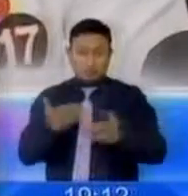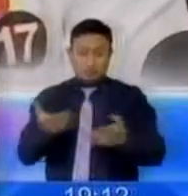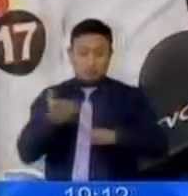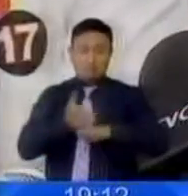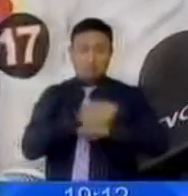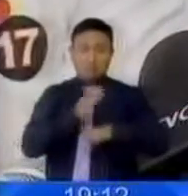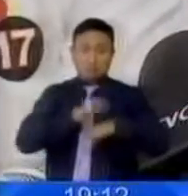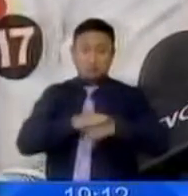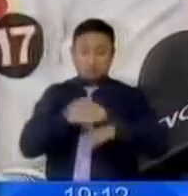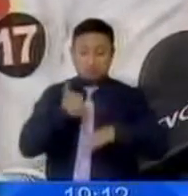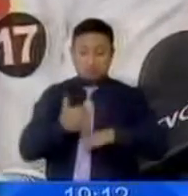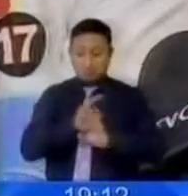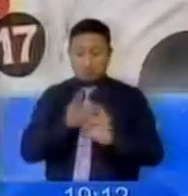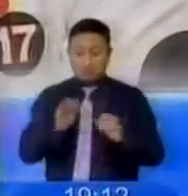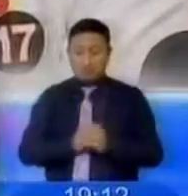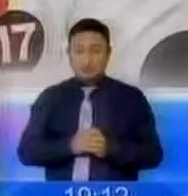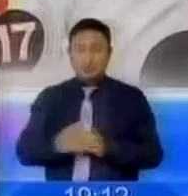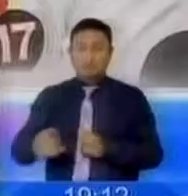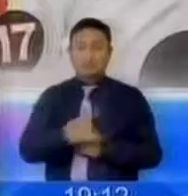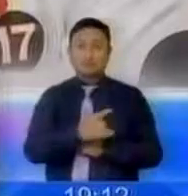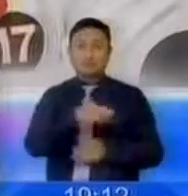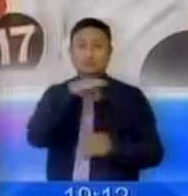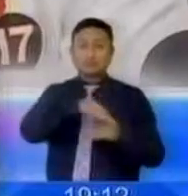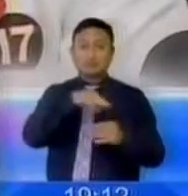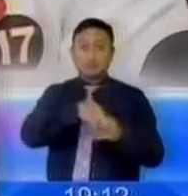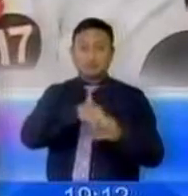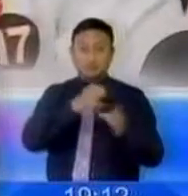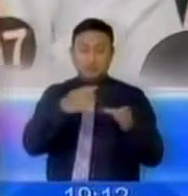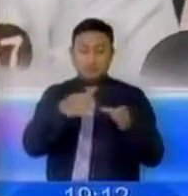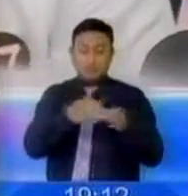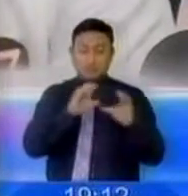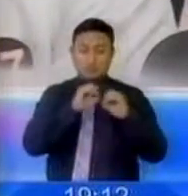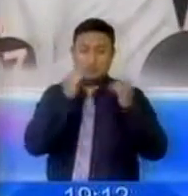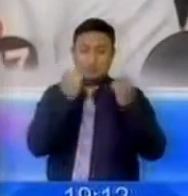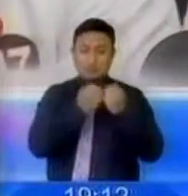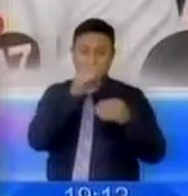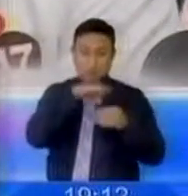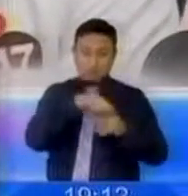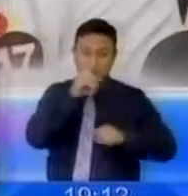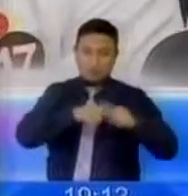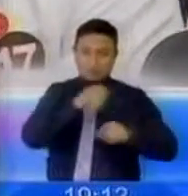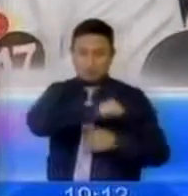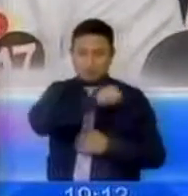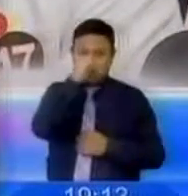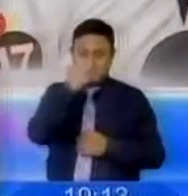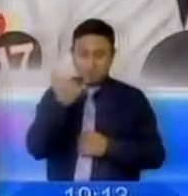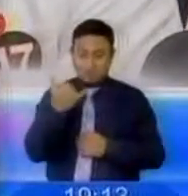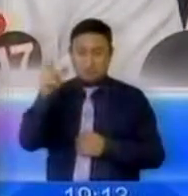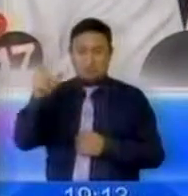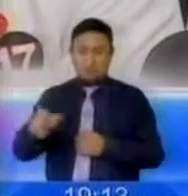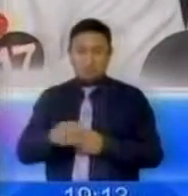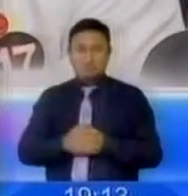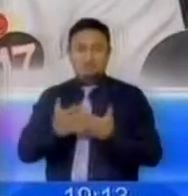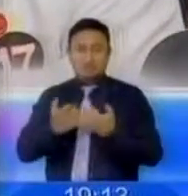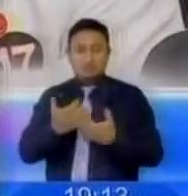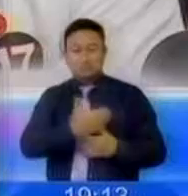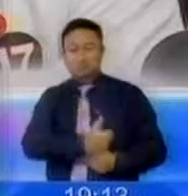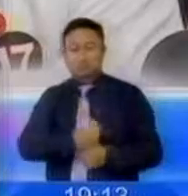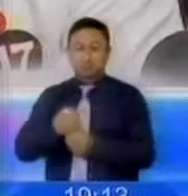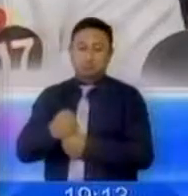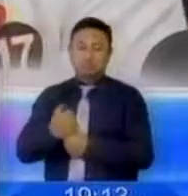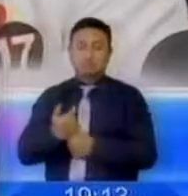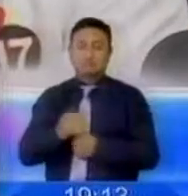no pudieron ganar en las urnas a lo interno de la organización, pretenden hoy arrebatar